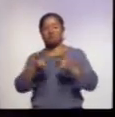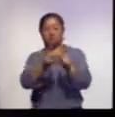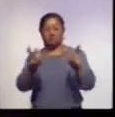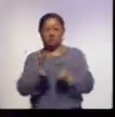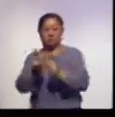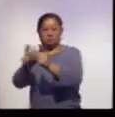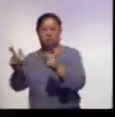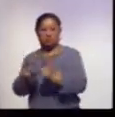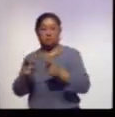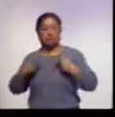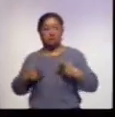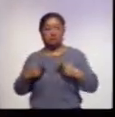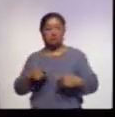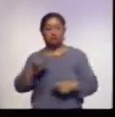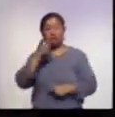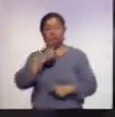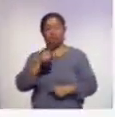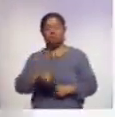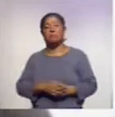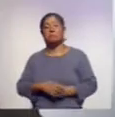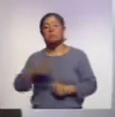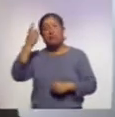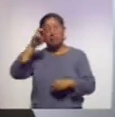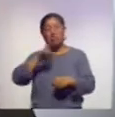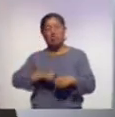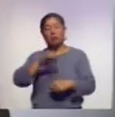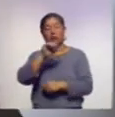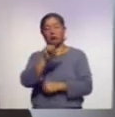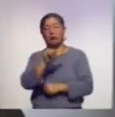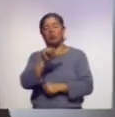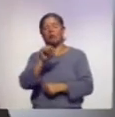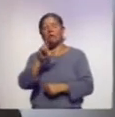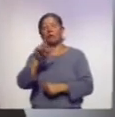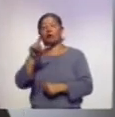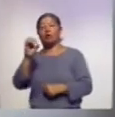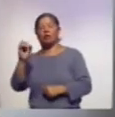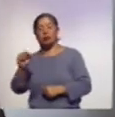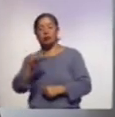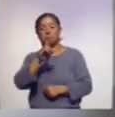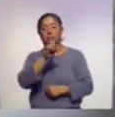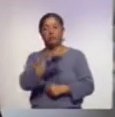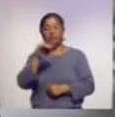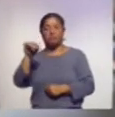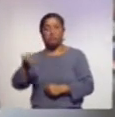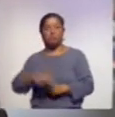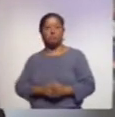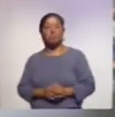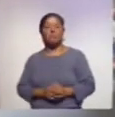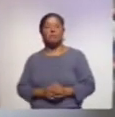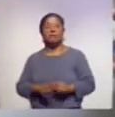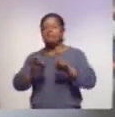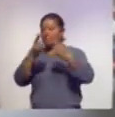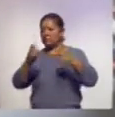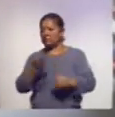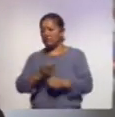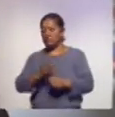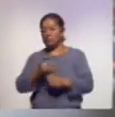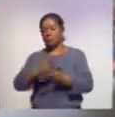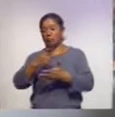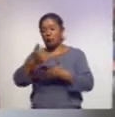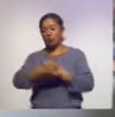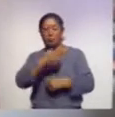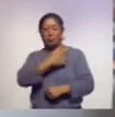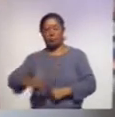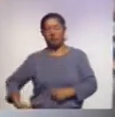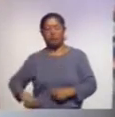el director del Programa de Tecnologías de la Información, Carlos David Moctezuma. Estamos desarrollando también un proyecto para el municipio de